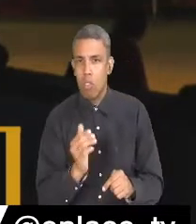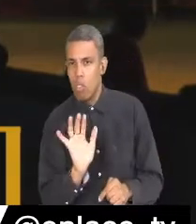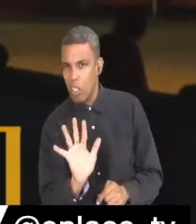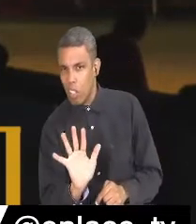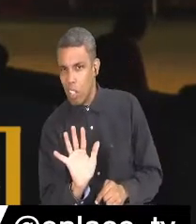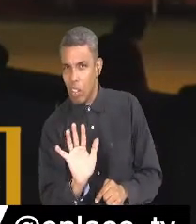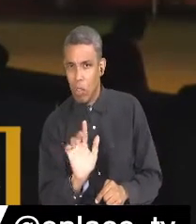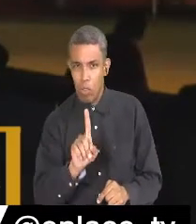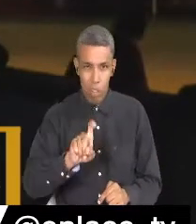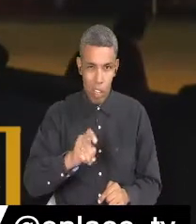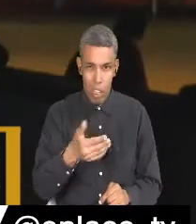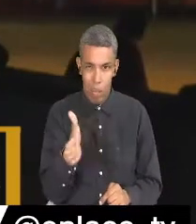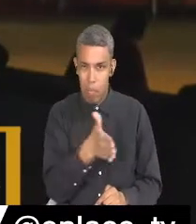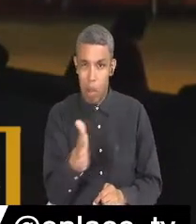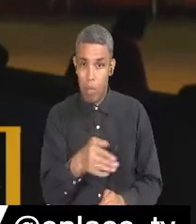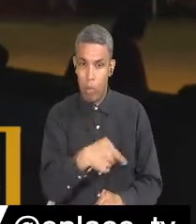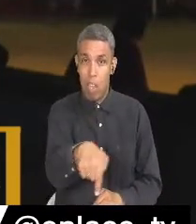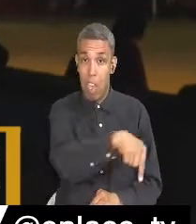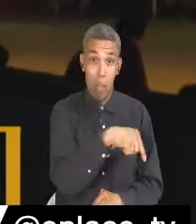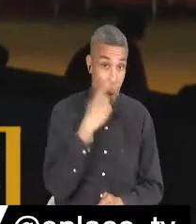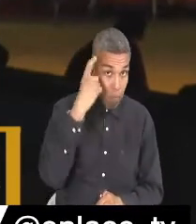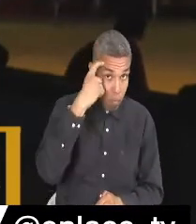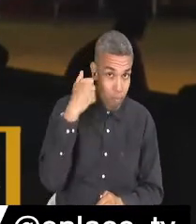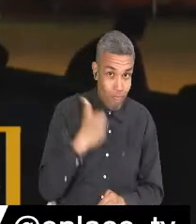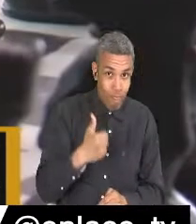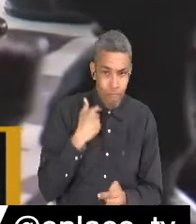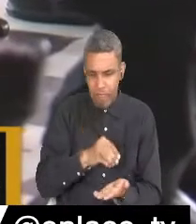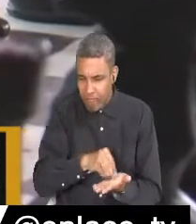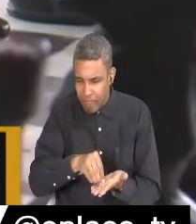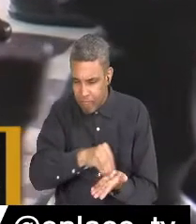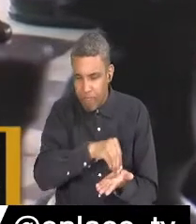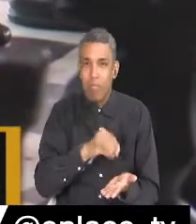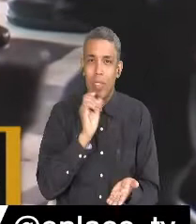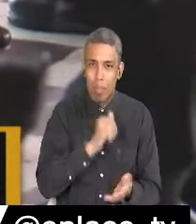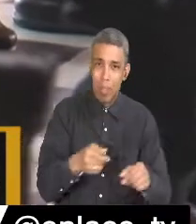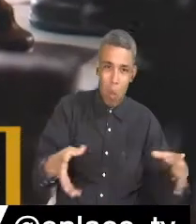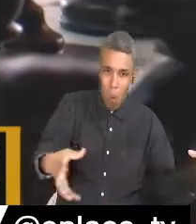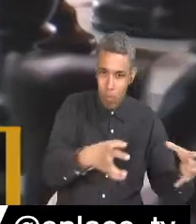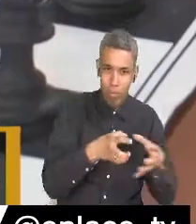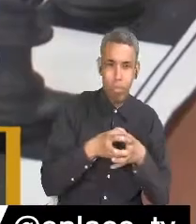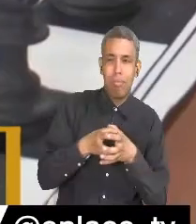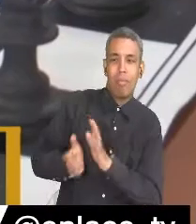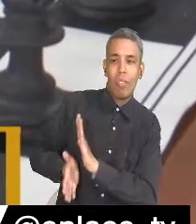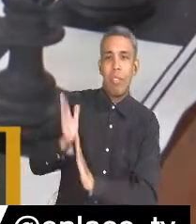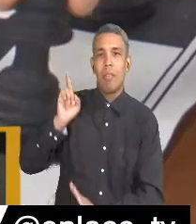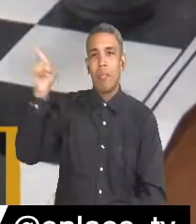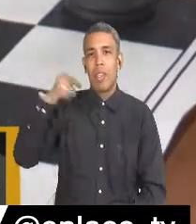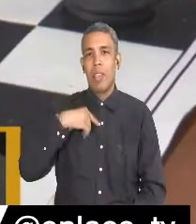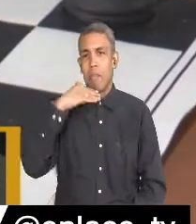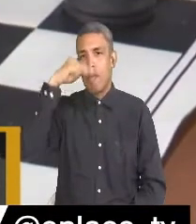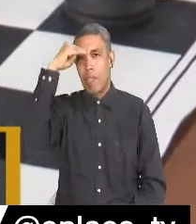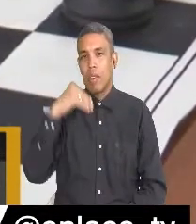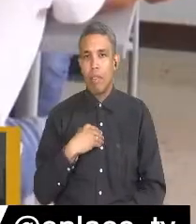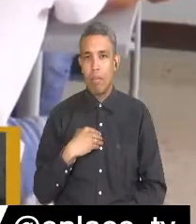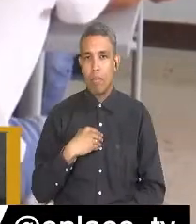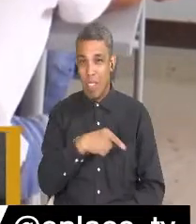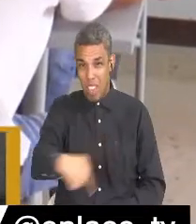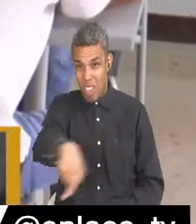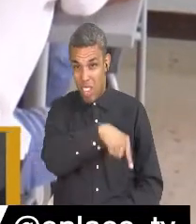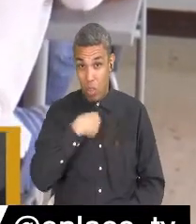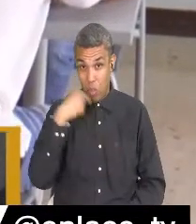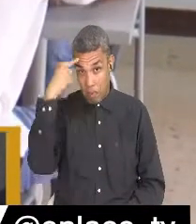para el trabajo que se está haciendo en los colegios de Barranca Bermeja. Saben que no la tendrán fácil, sin embargo, están listos para enfrentar a